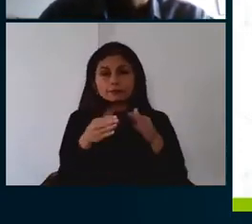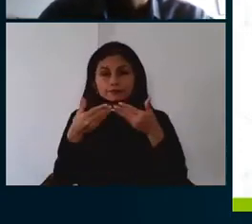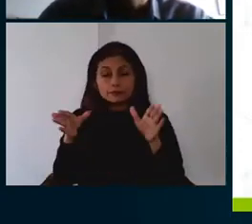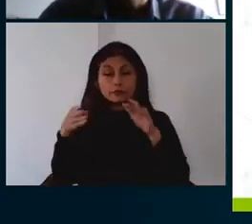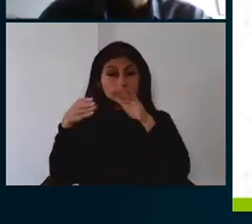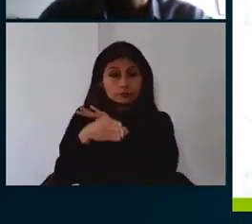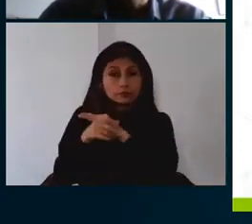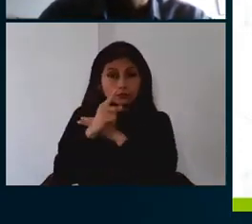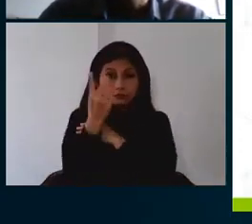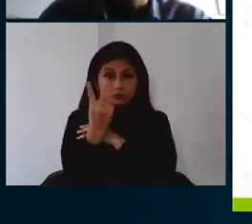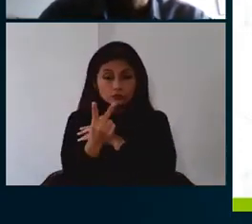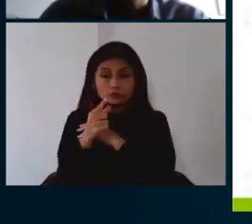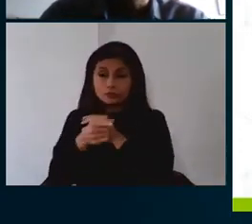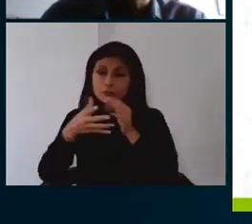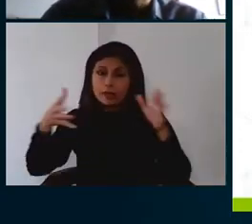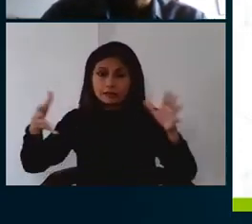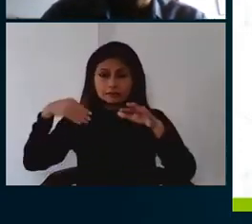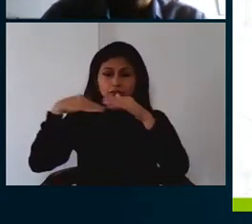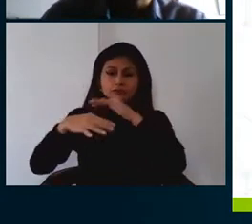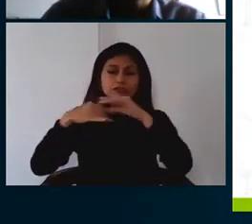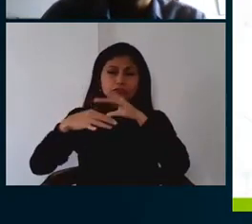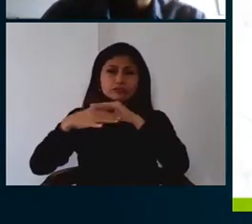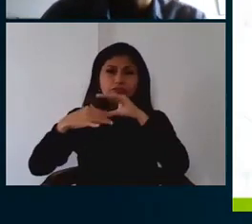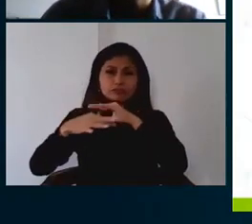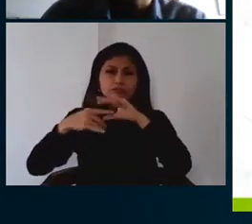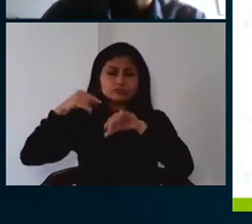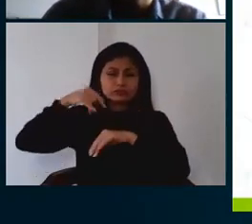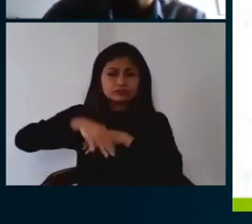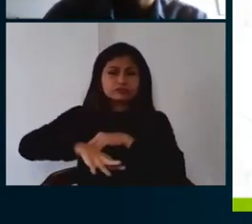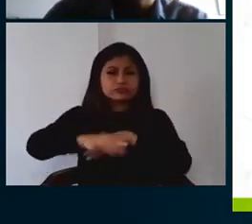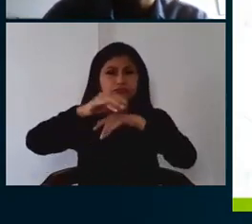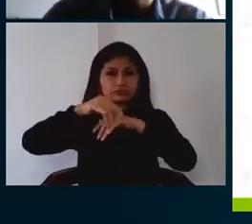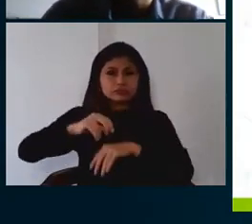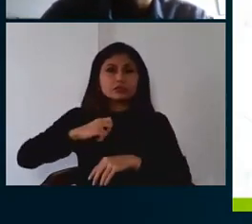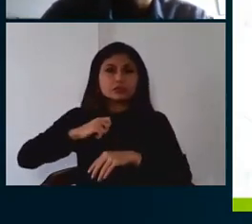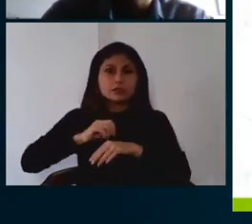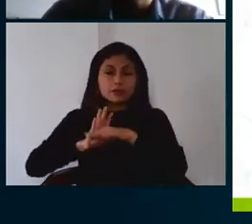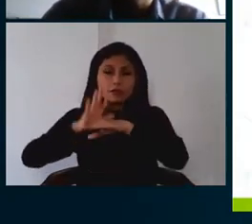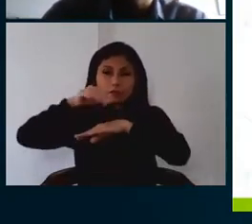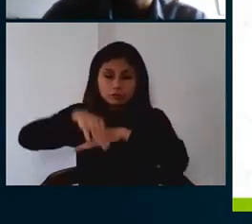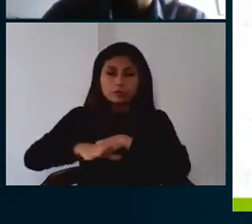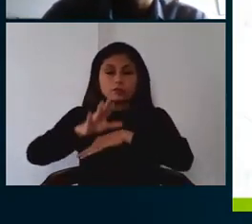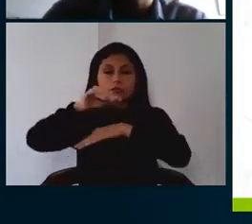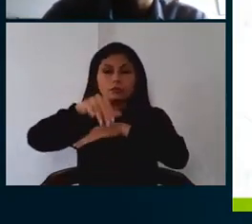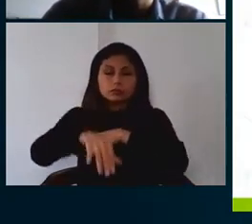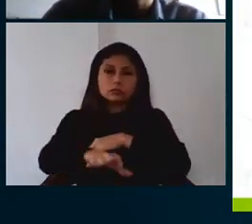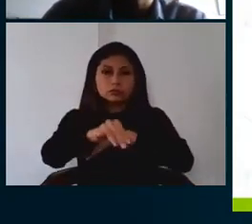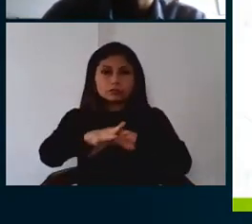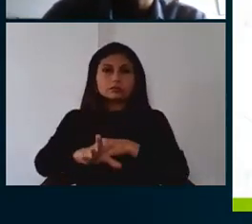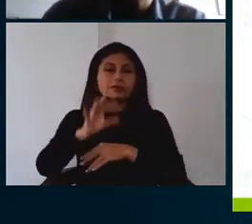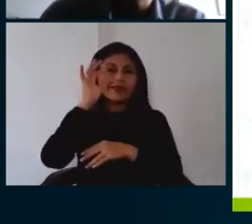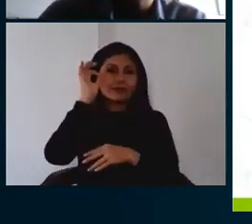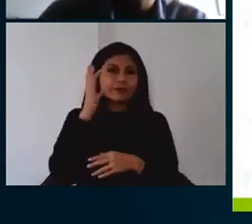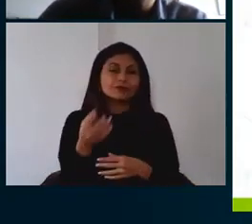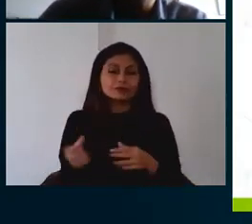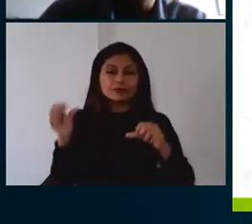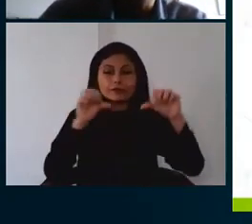canales, al recibir una mayor cantidad de flujo, tienen un mayor resalto que afecta, por ejemplo, la eficiencia de mezclado de esos